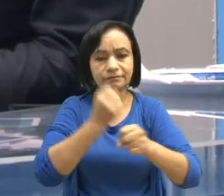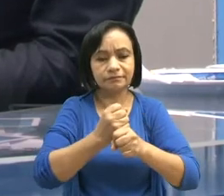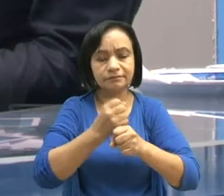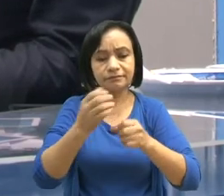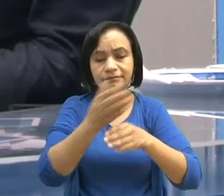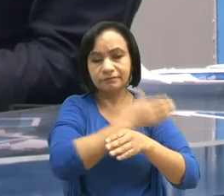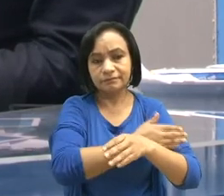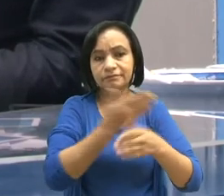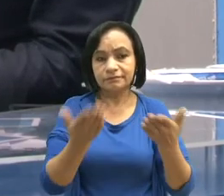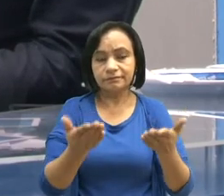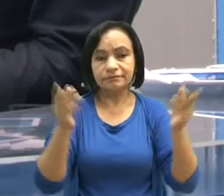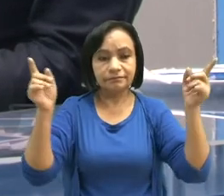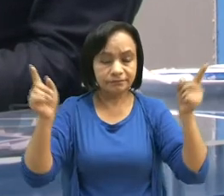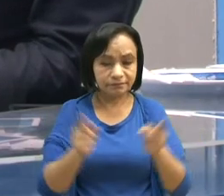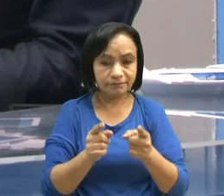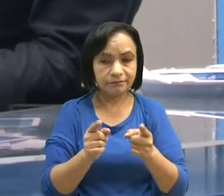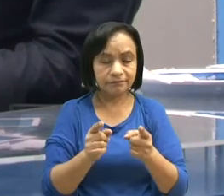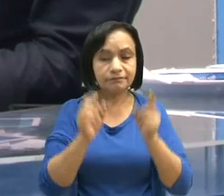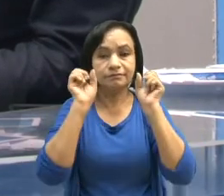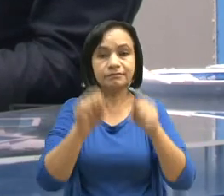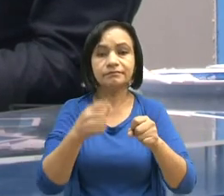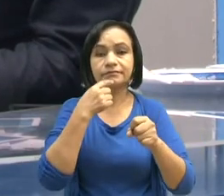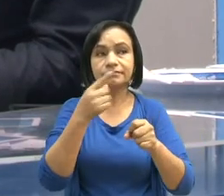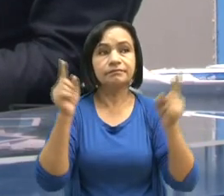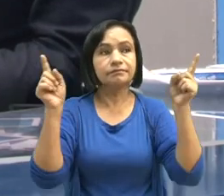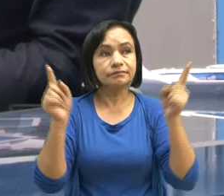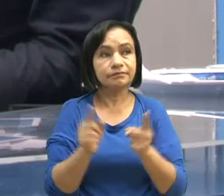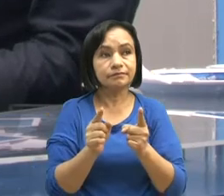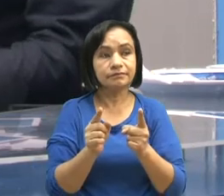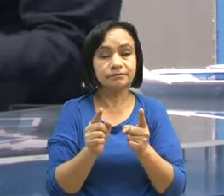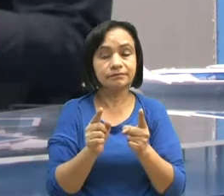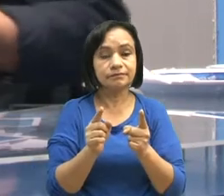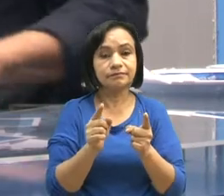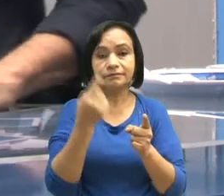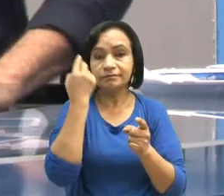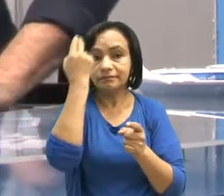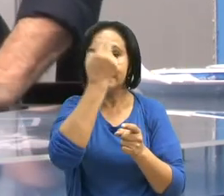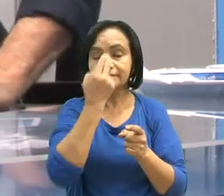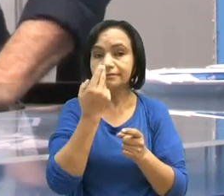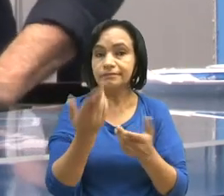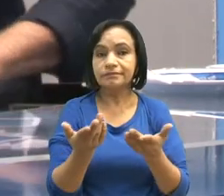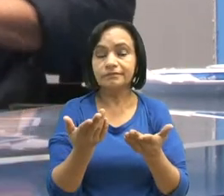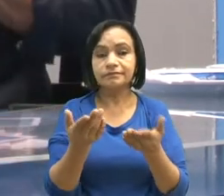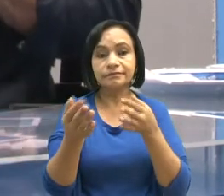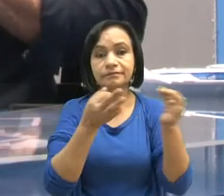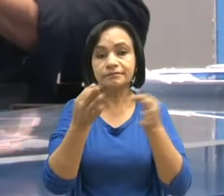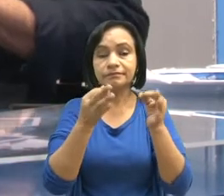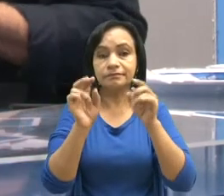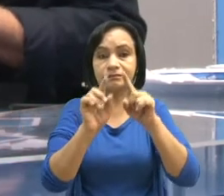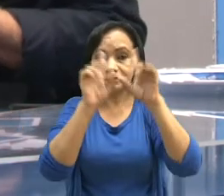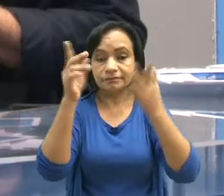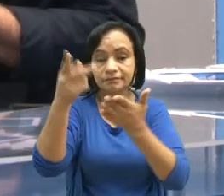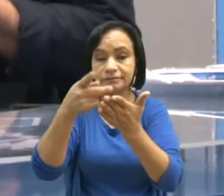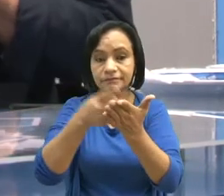el de este año. En resumen, si podríamos decir, y más o menos fuera de cámara usted me lo preguntaba, mira, quiero aclarar, nosotros tenemos un